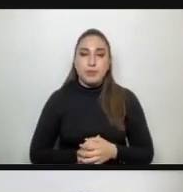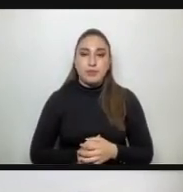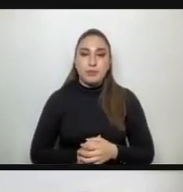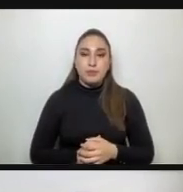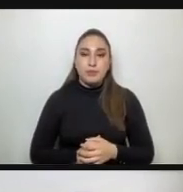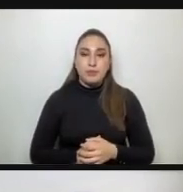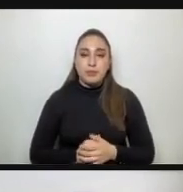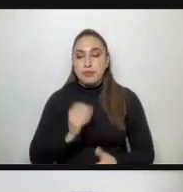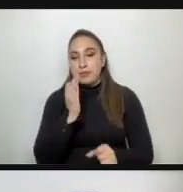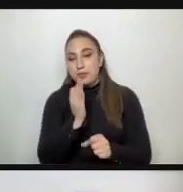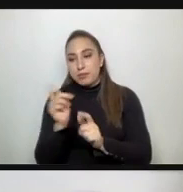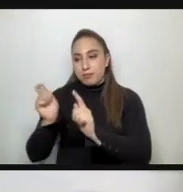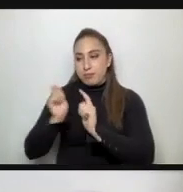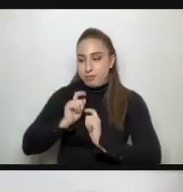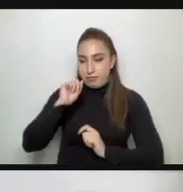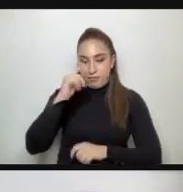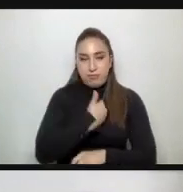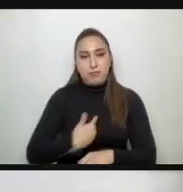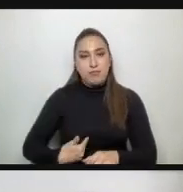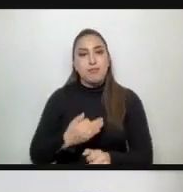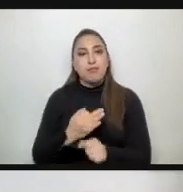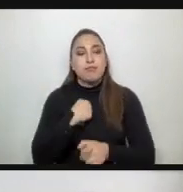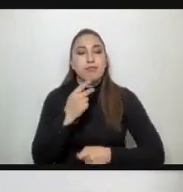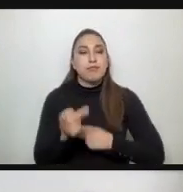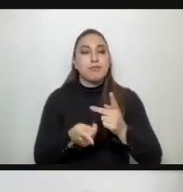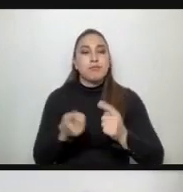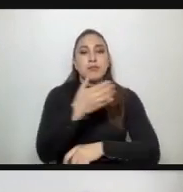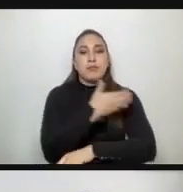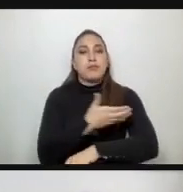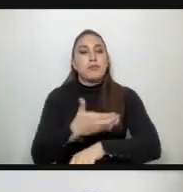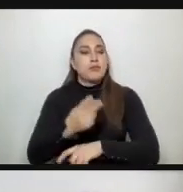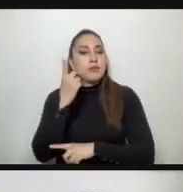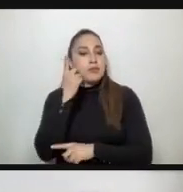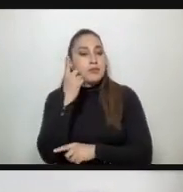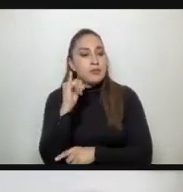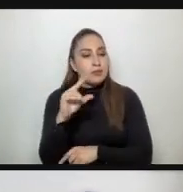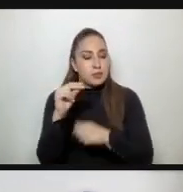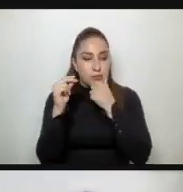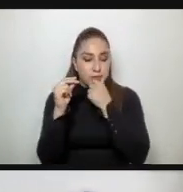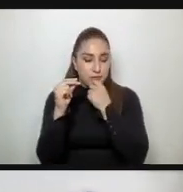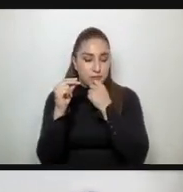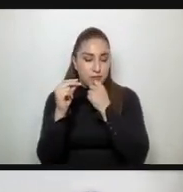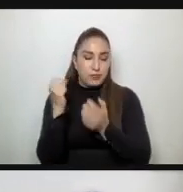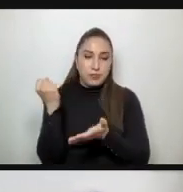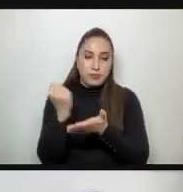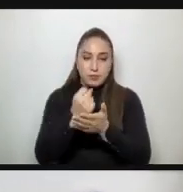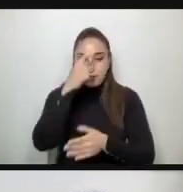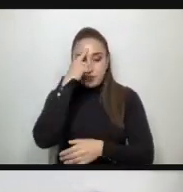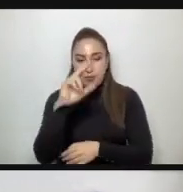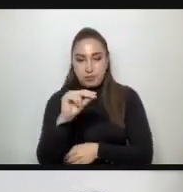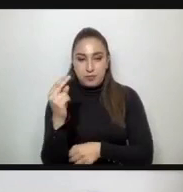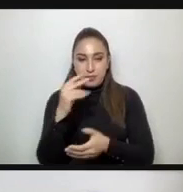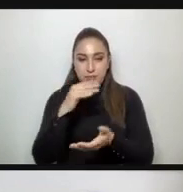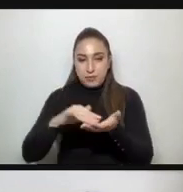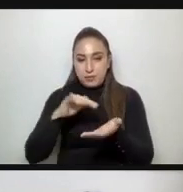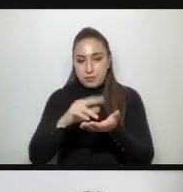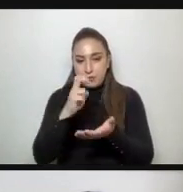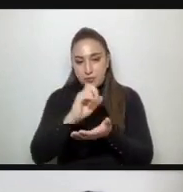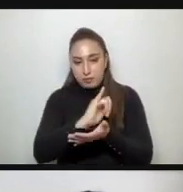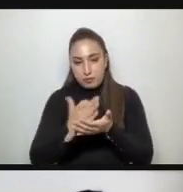Se pregunta a las y los diputados integrantes de la comisión en votación económica si están de acuerdo en la dispensa del